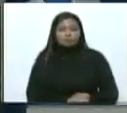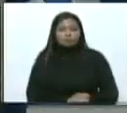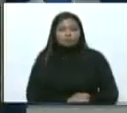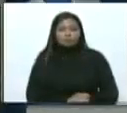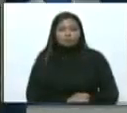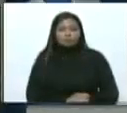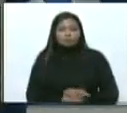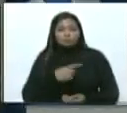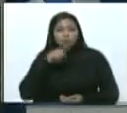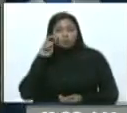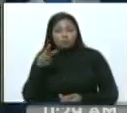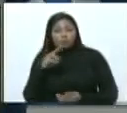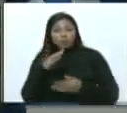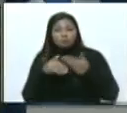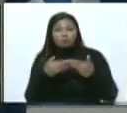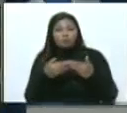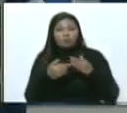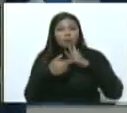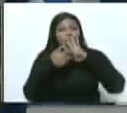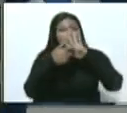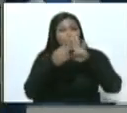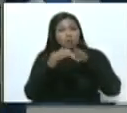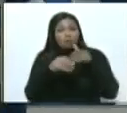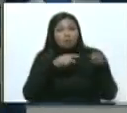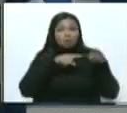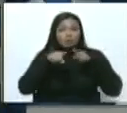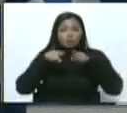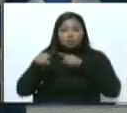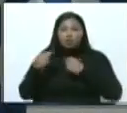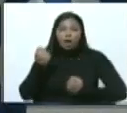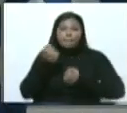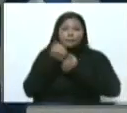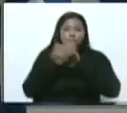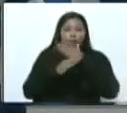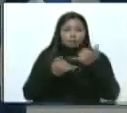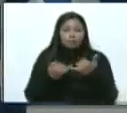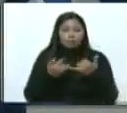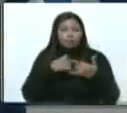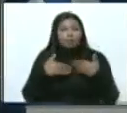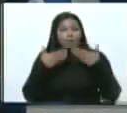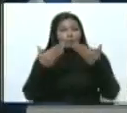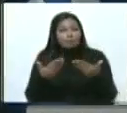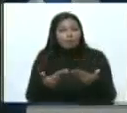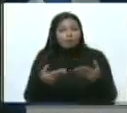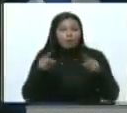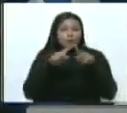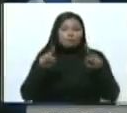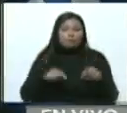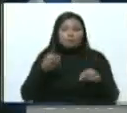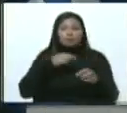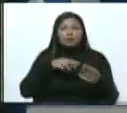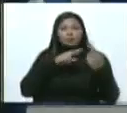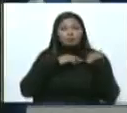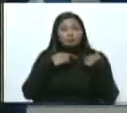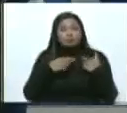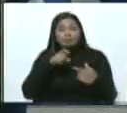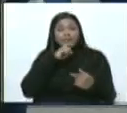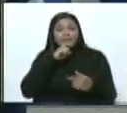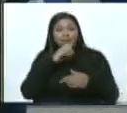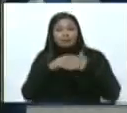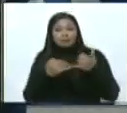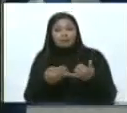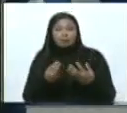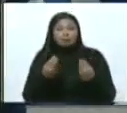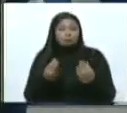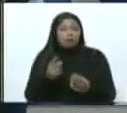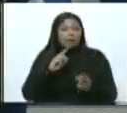elementos que van saliendo a flote y con la coordinación y el apoyo, obviamente, que nos ha dado en esta tarea tan complicada, muchas